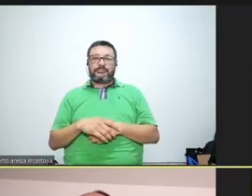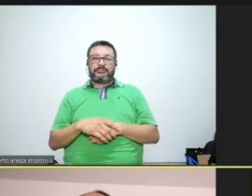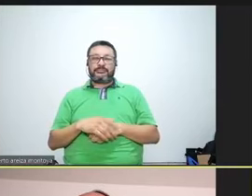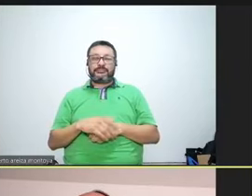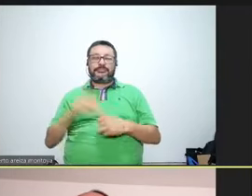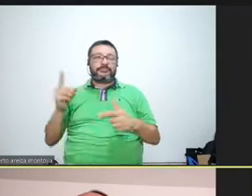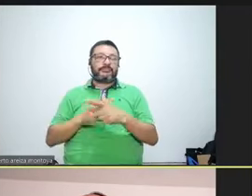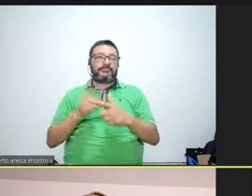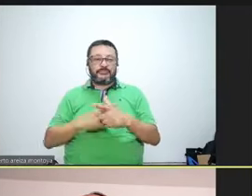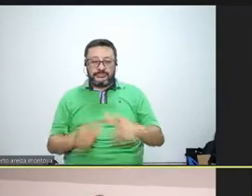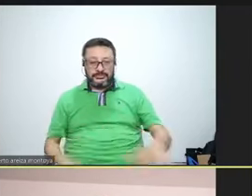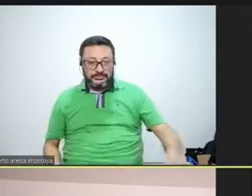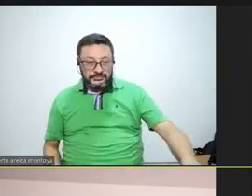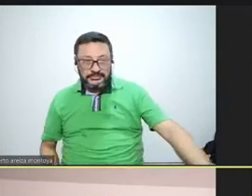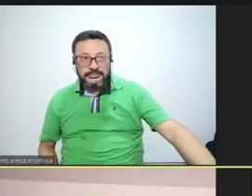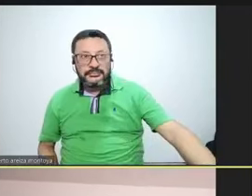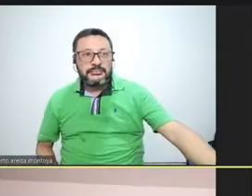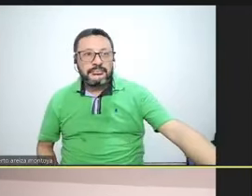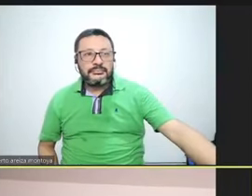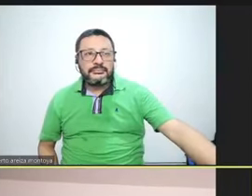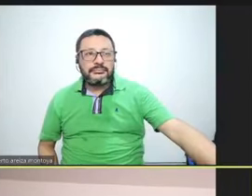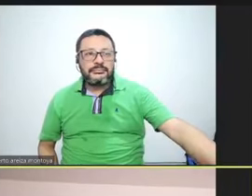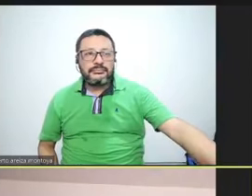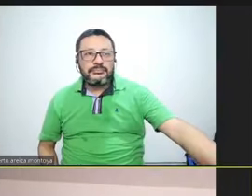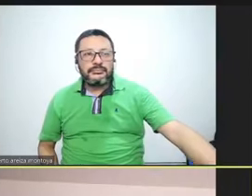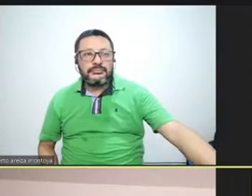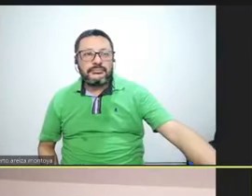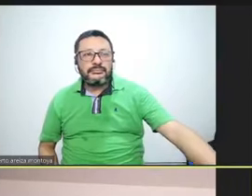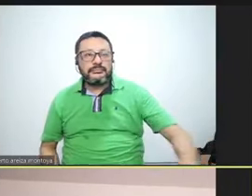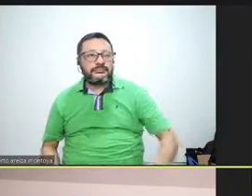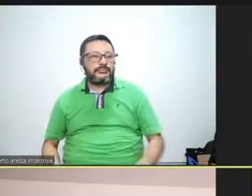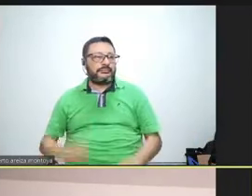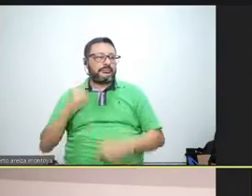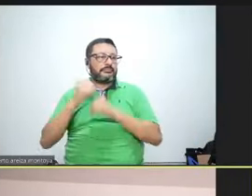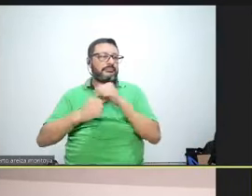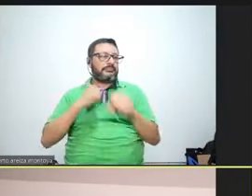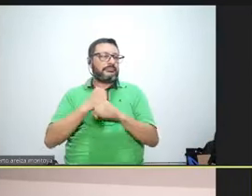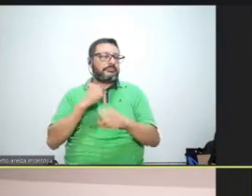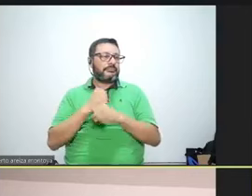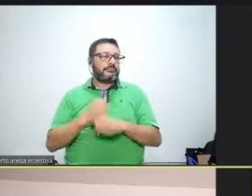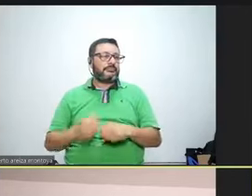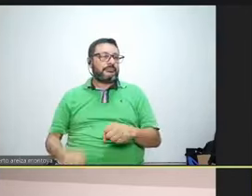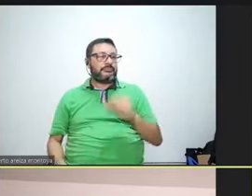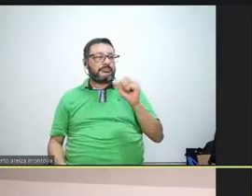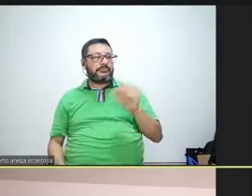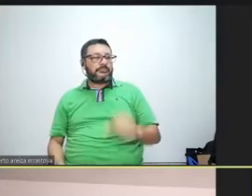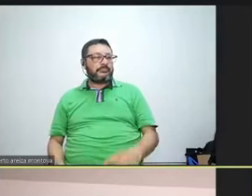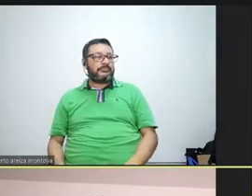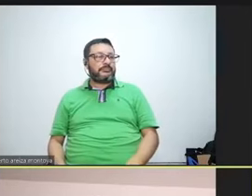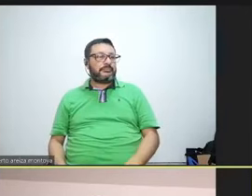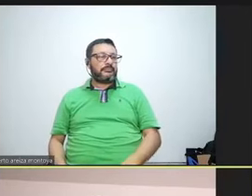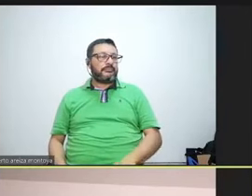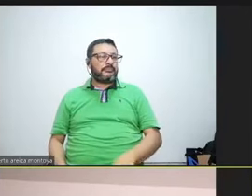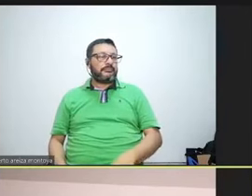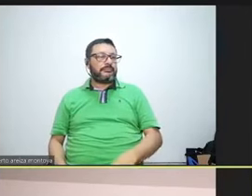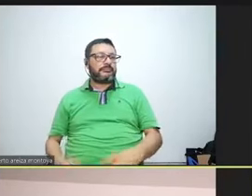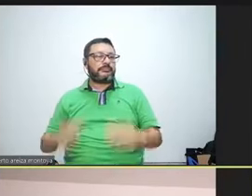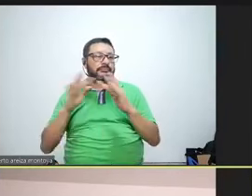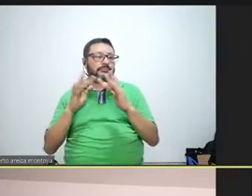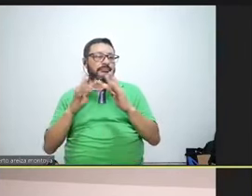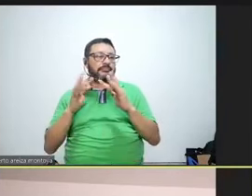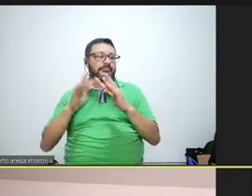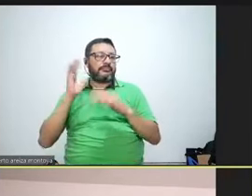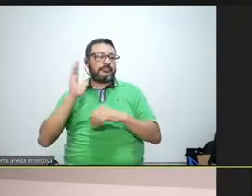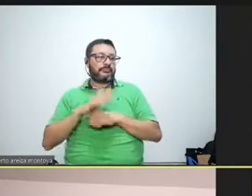Entonces, hace más o menos un año larguito, estamos trabajando también con una psicóloga que se llama Paula Orrego, y